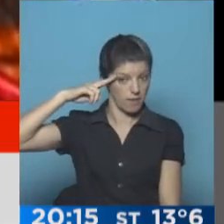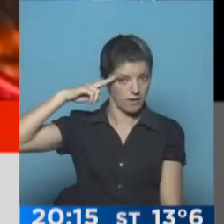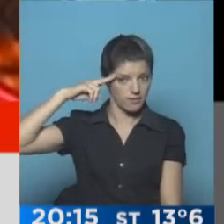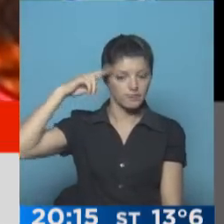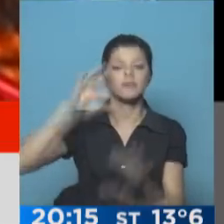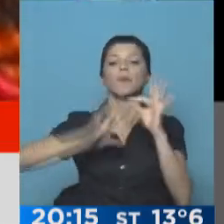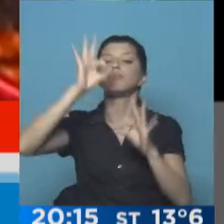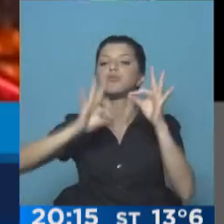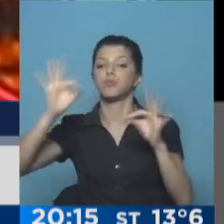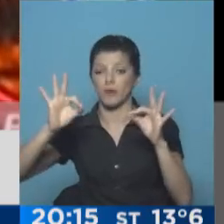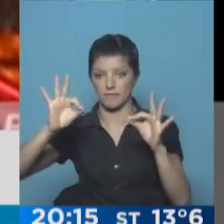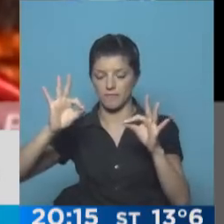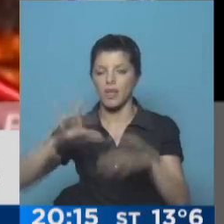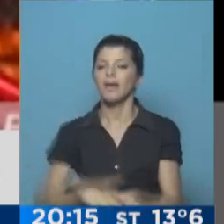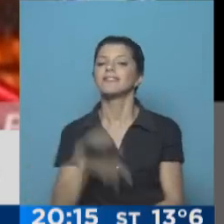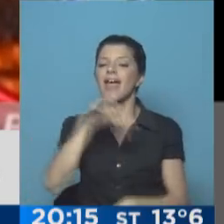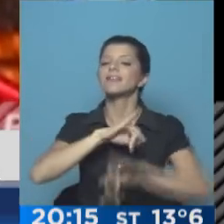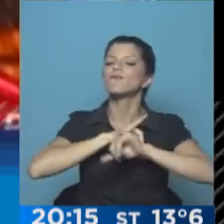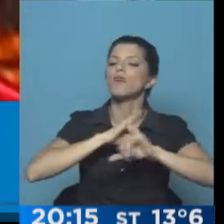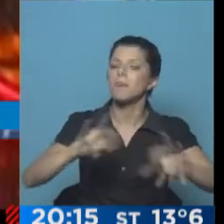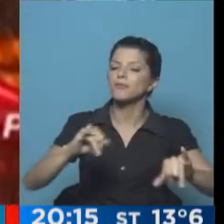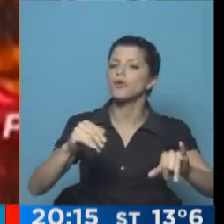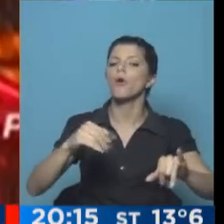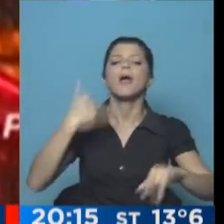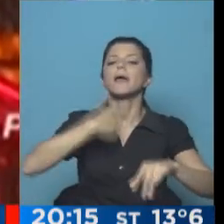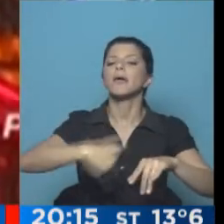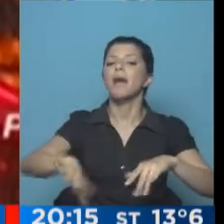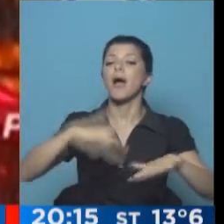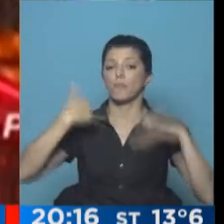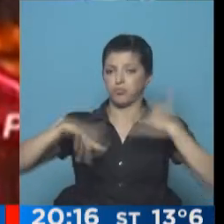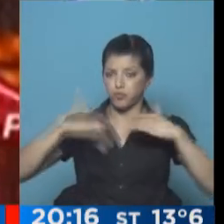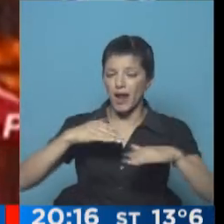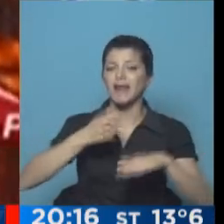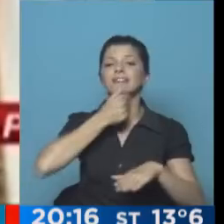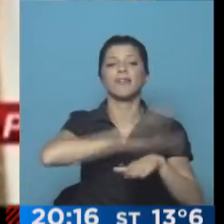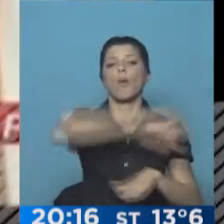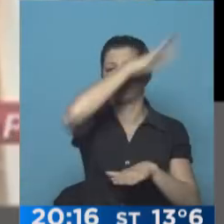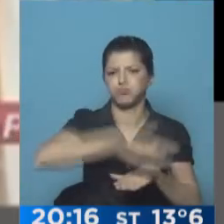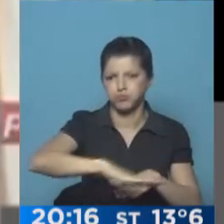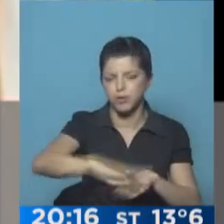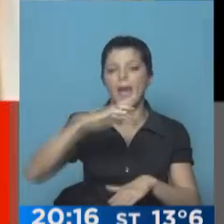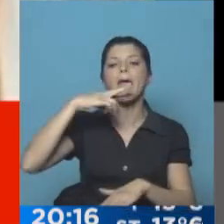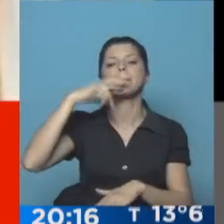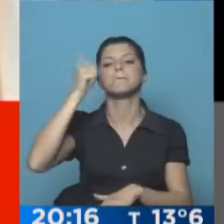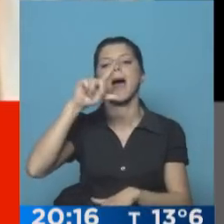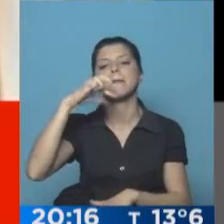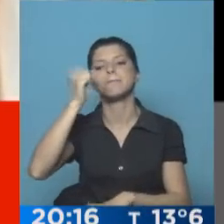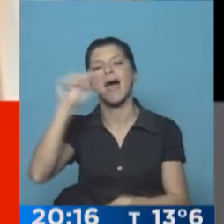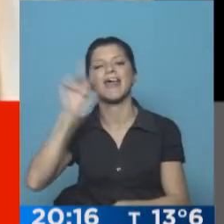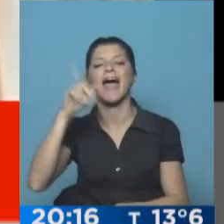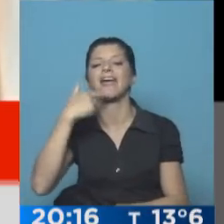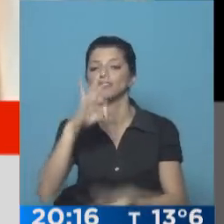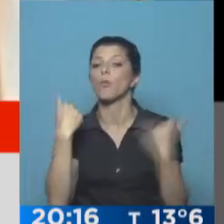la escala de Richter. La información te indica que hay una alerta de tsunami en la zona de Valparaíso. Esta es la información